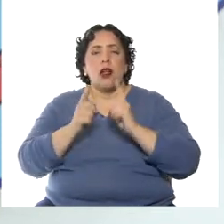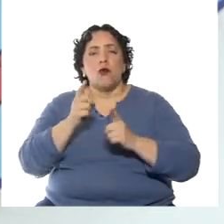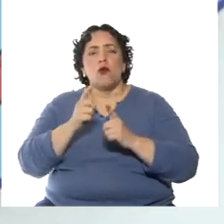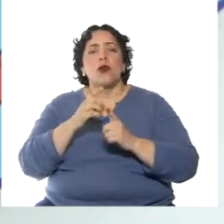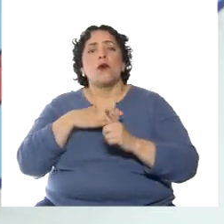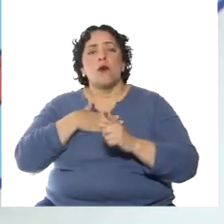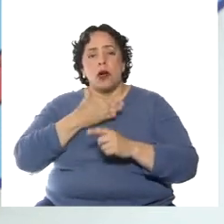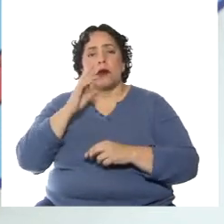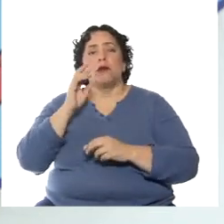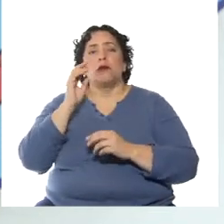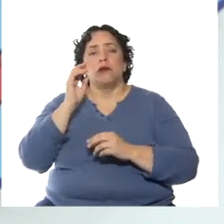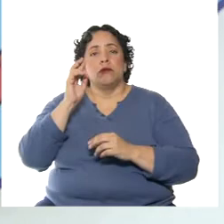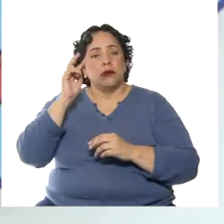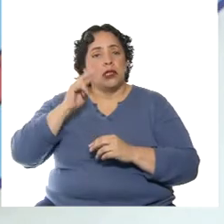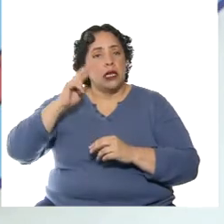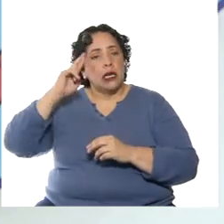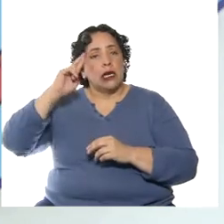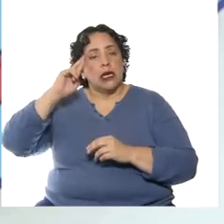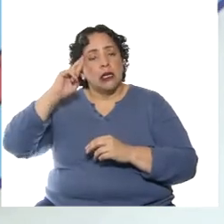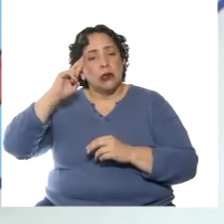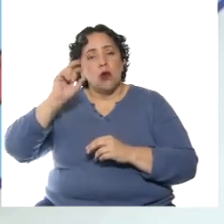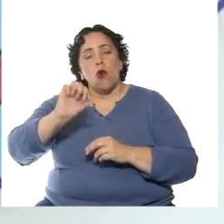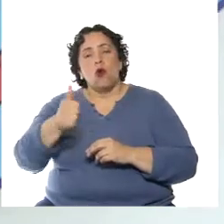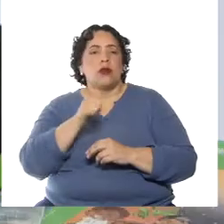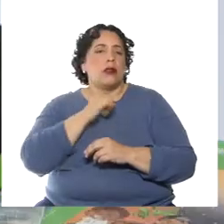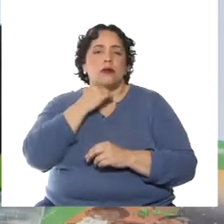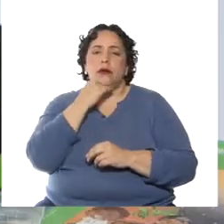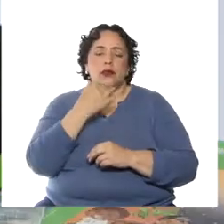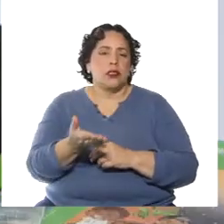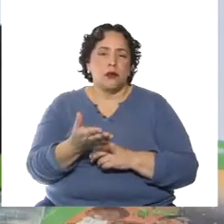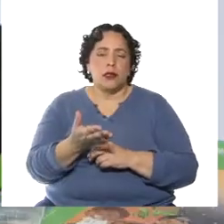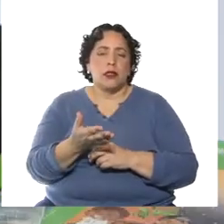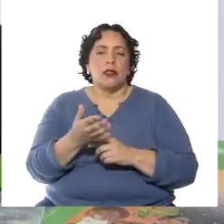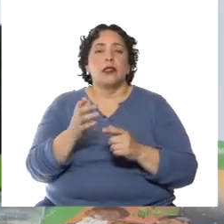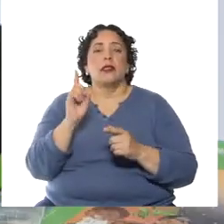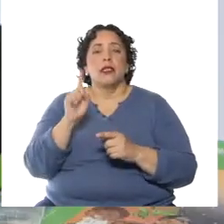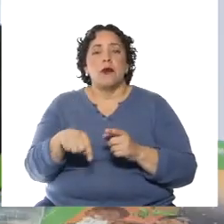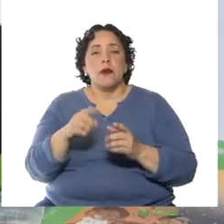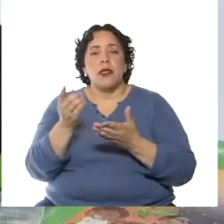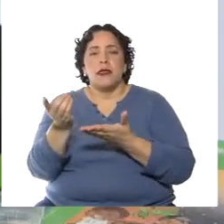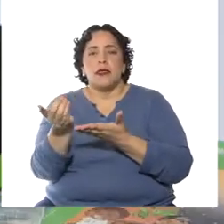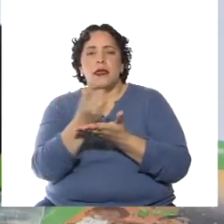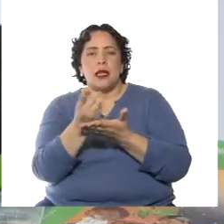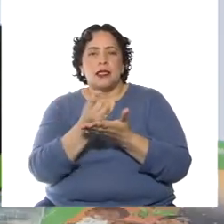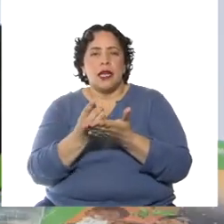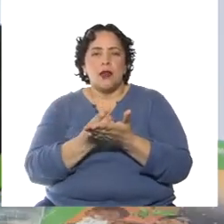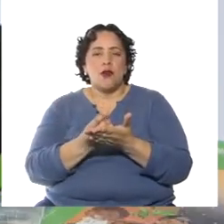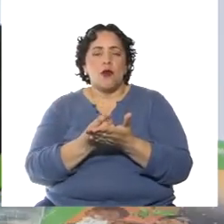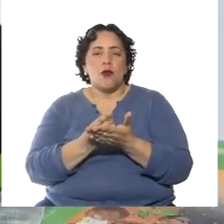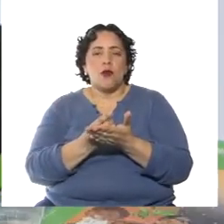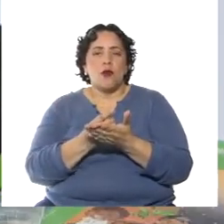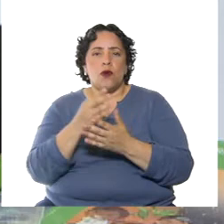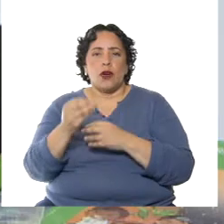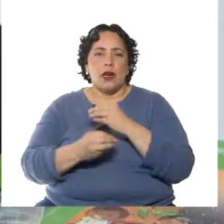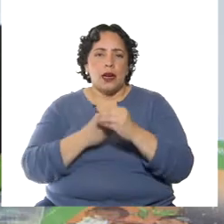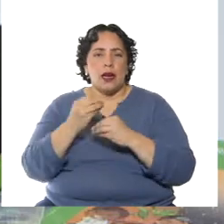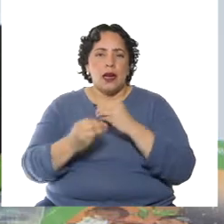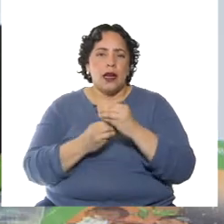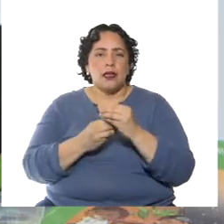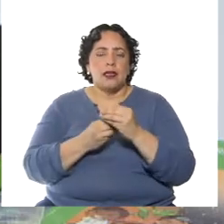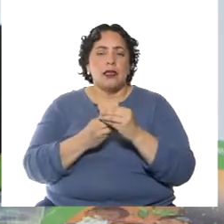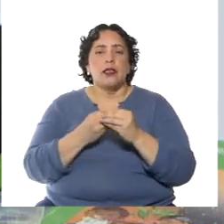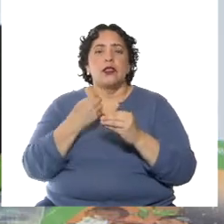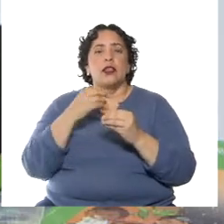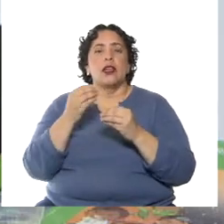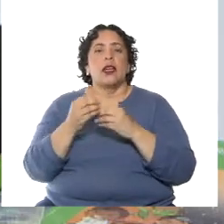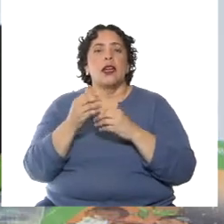ser acertadas o otras rechazadas. Muy bien, también tenemos lo que es el diseño de experimento. ¿Qué sucede con el diseño de experimento?